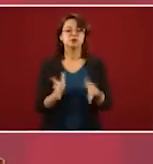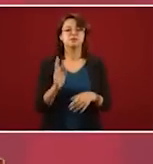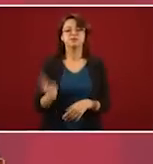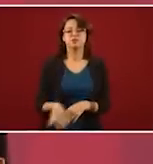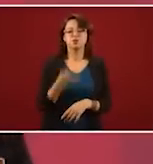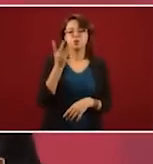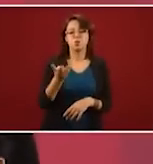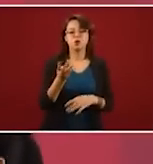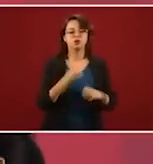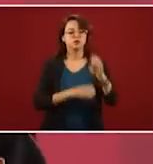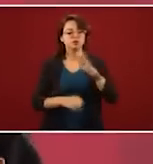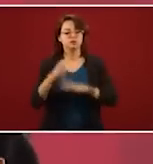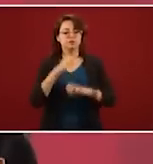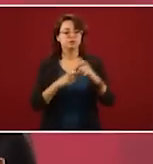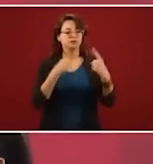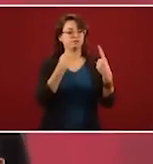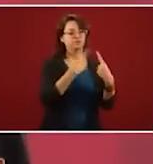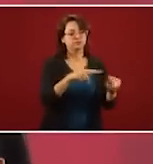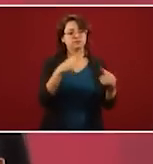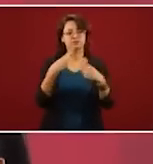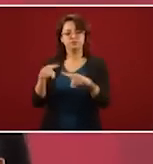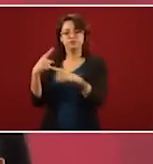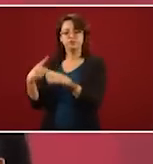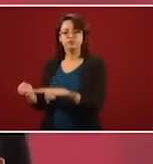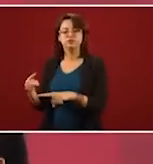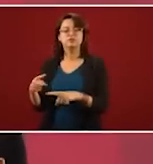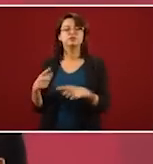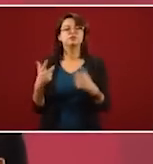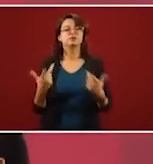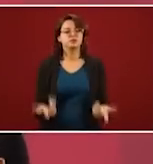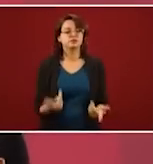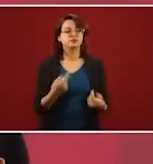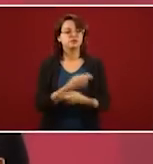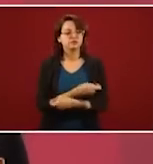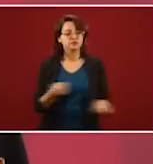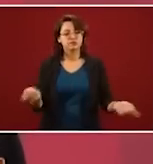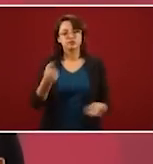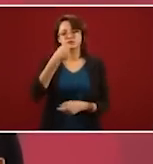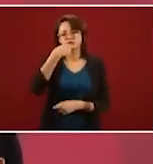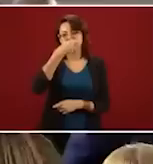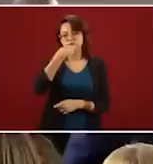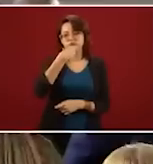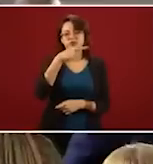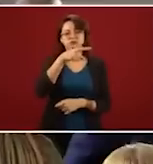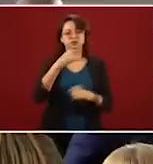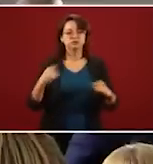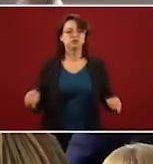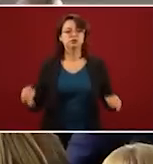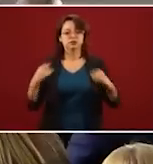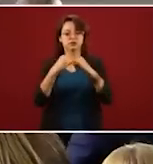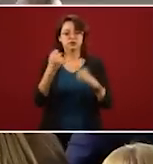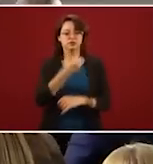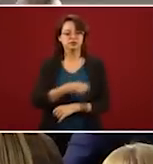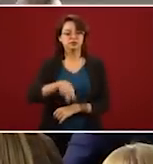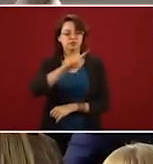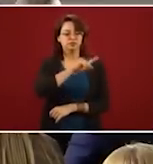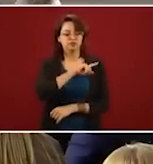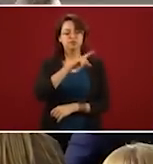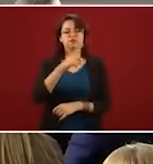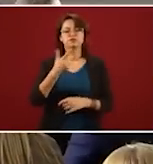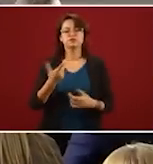empresas vinculadas a la distribución de los medicamentos en las instituciones de salud